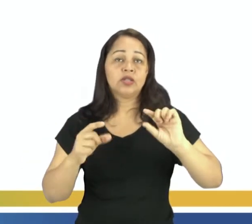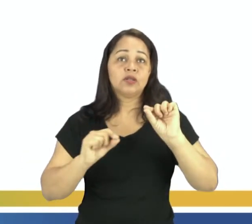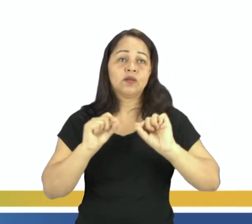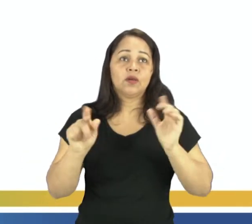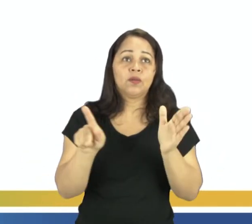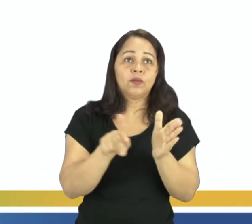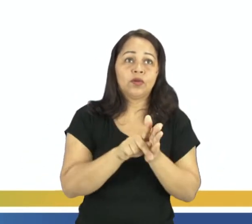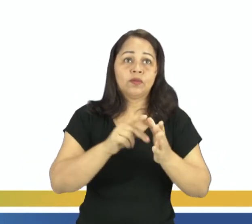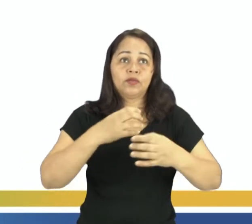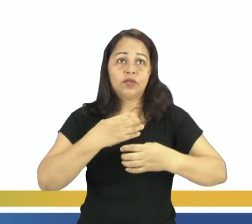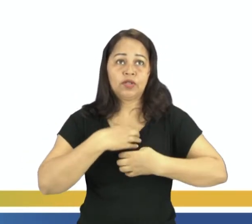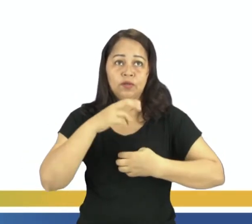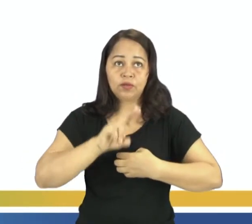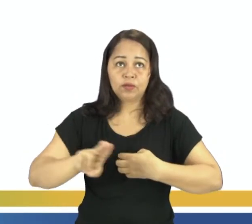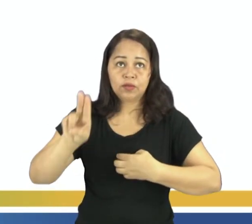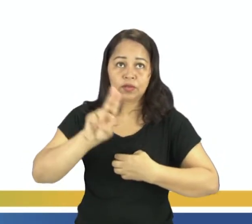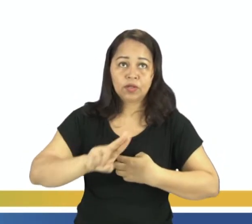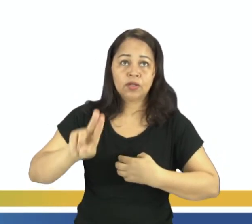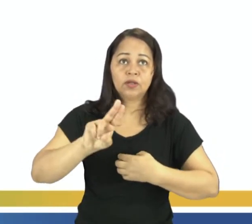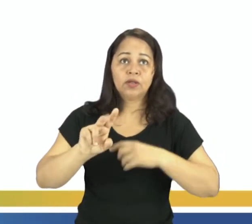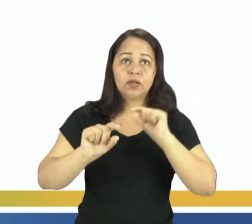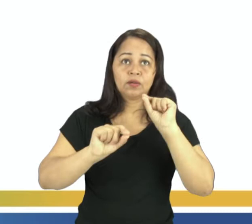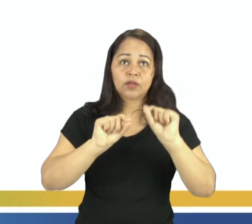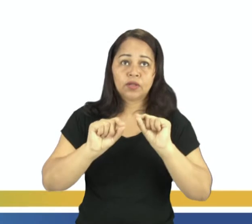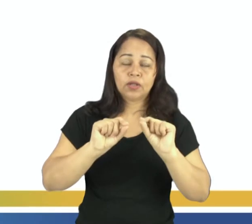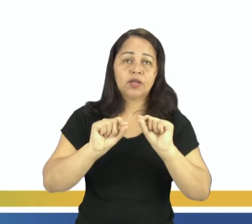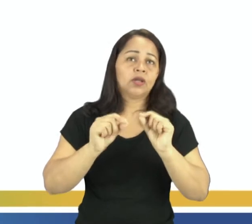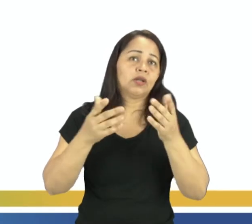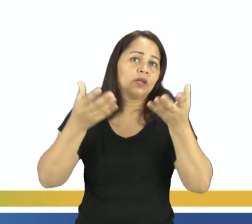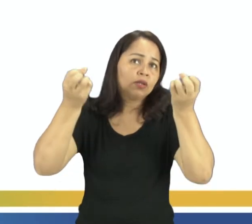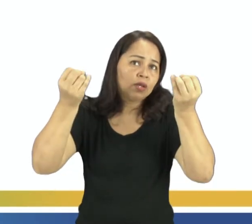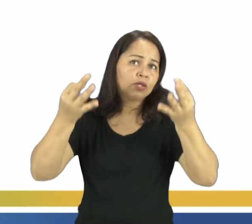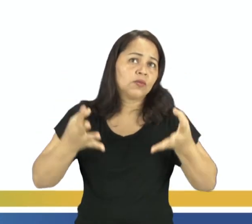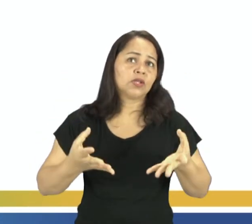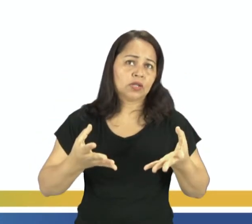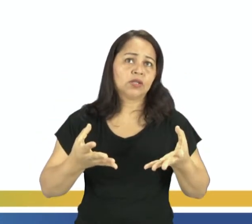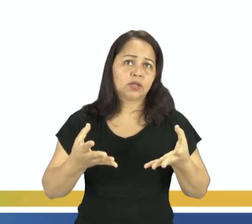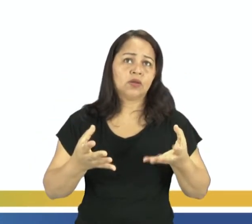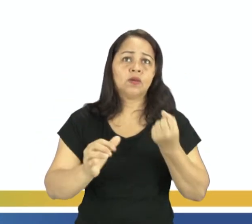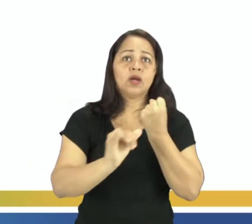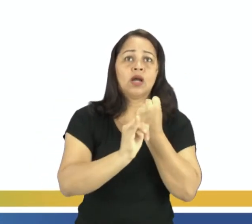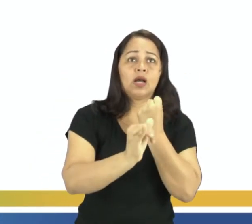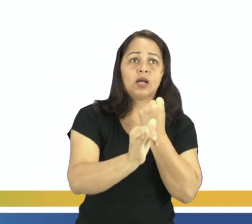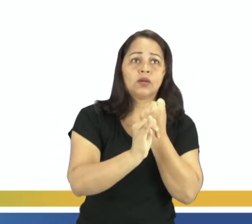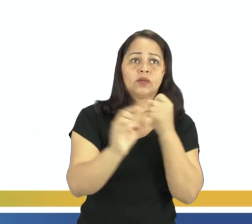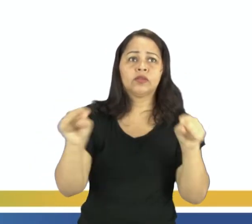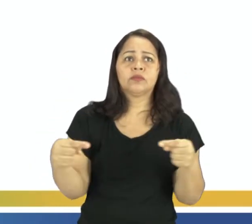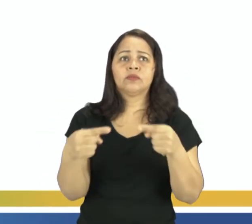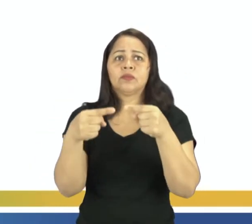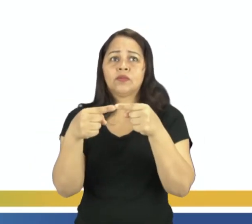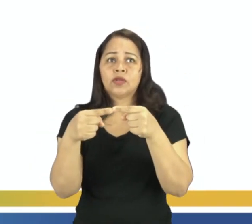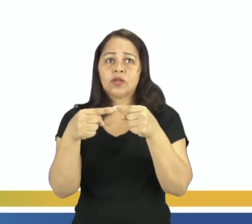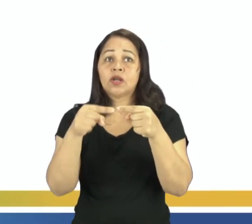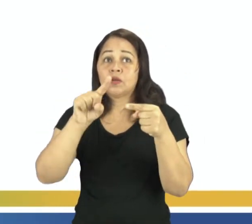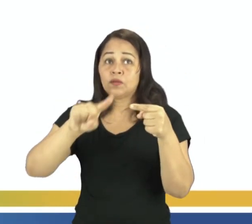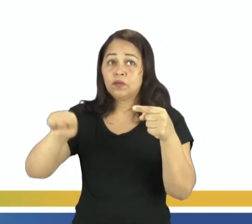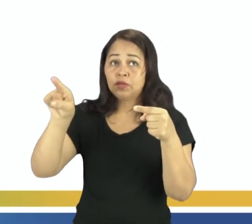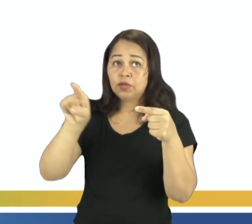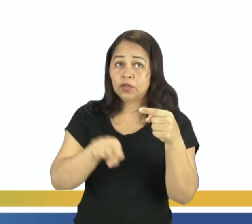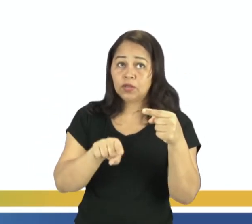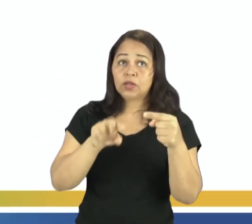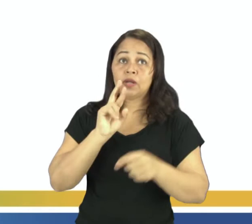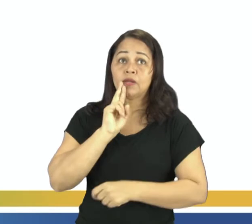propia forma de utilizarla. Llevando esto en consideración, la crónica se trata de,